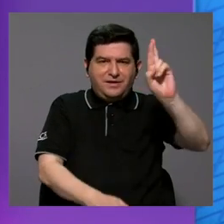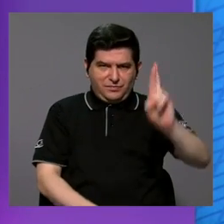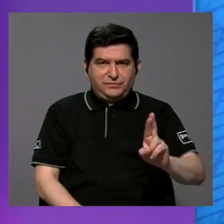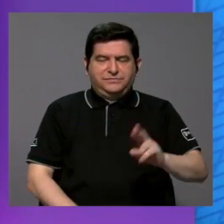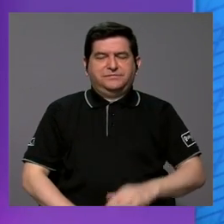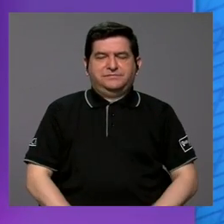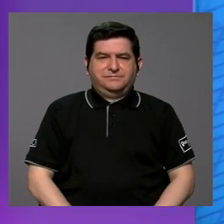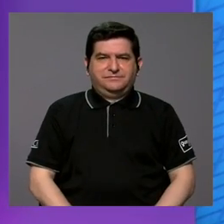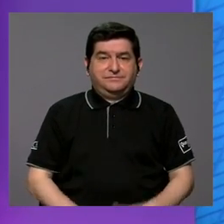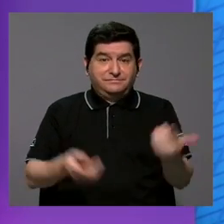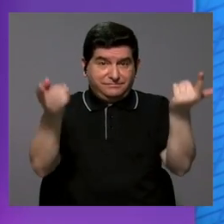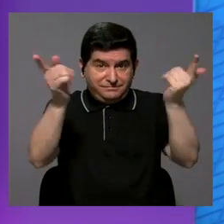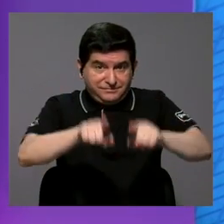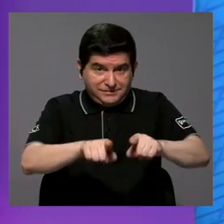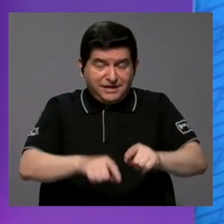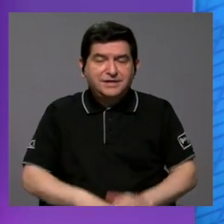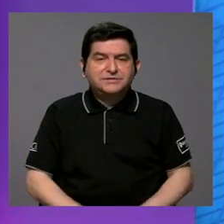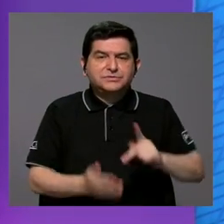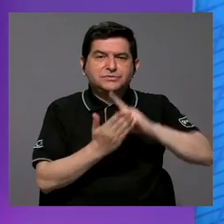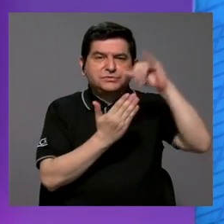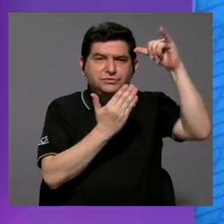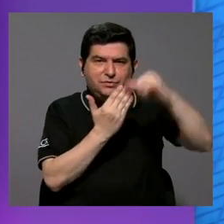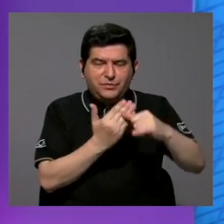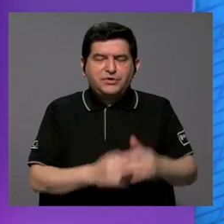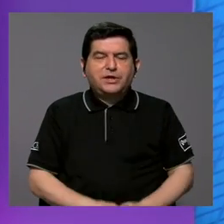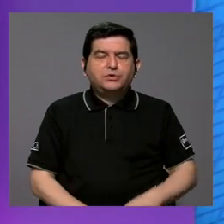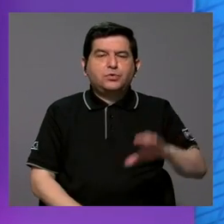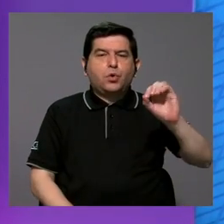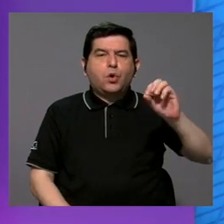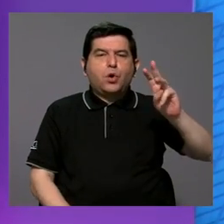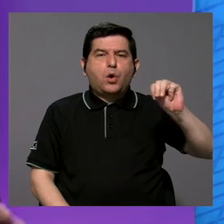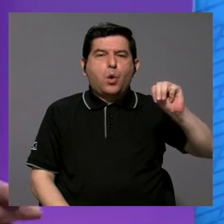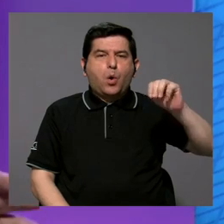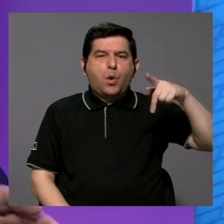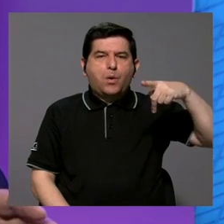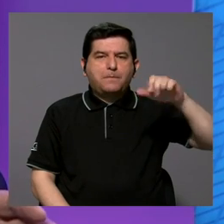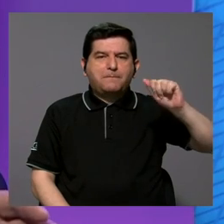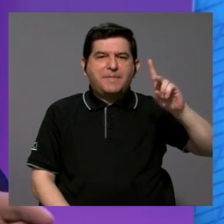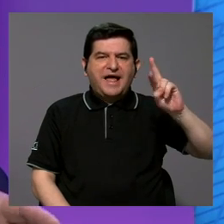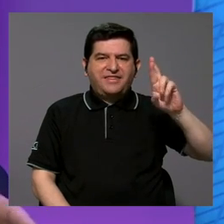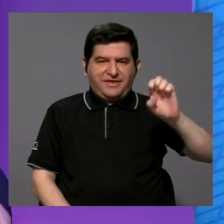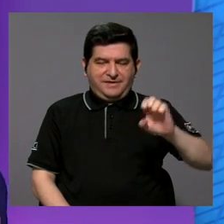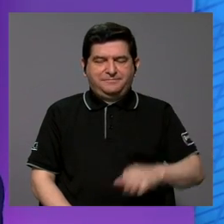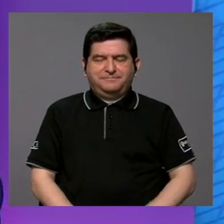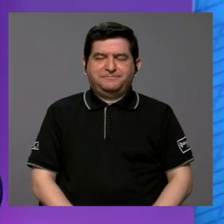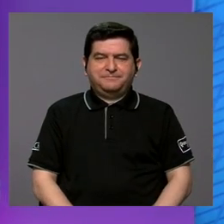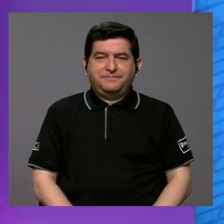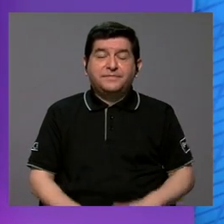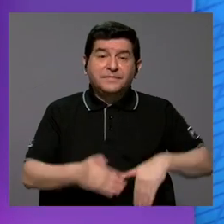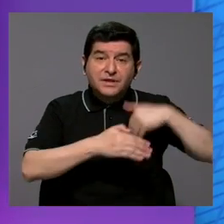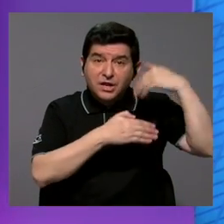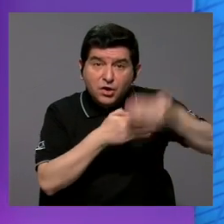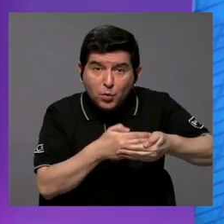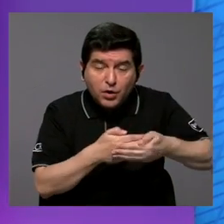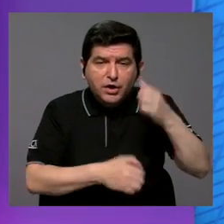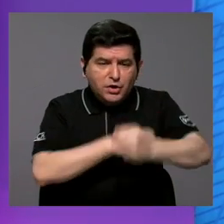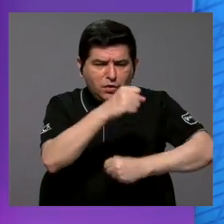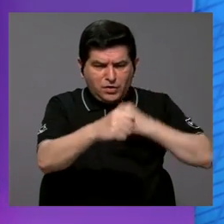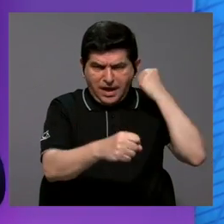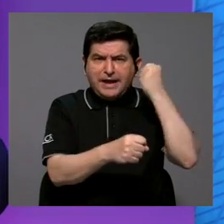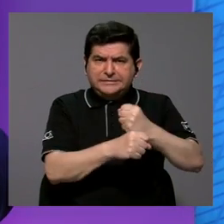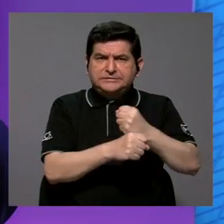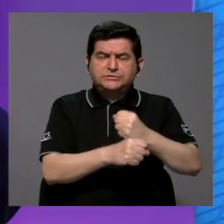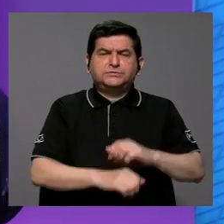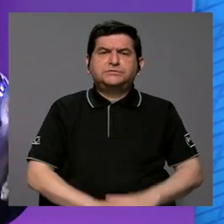costarricense, como lo fue ese proyecto Compadre. Y luego de esto, pocos años